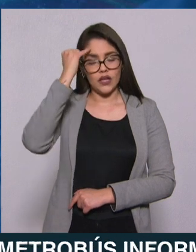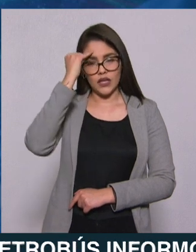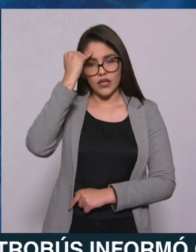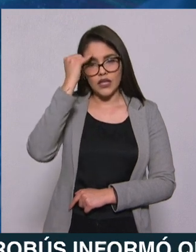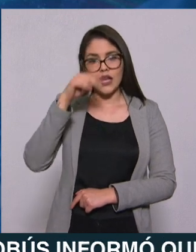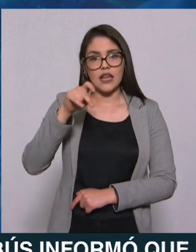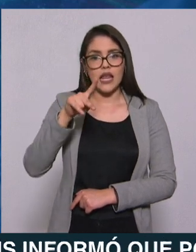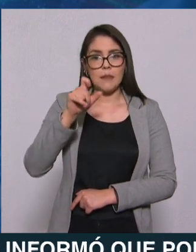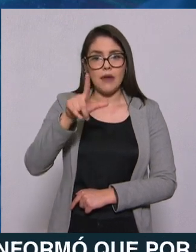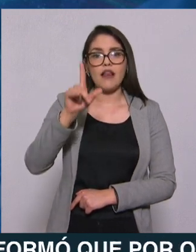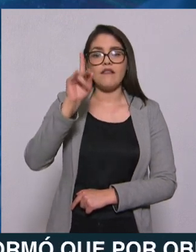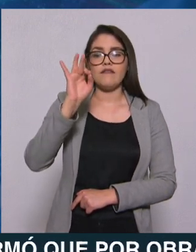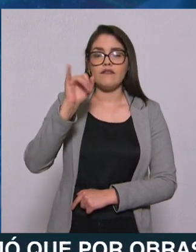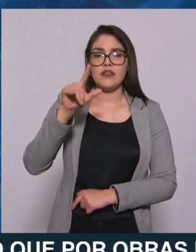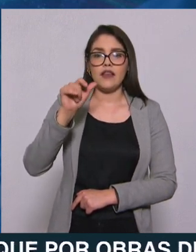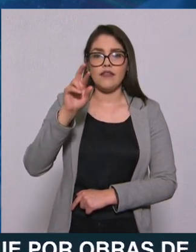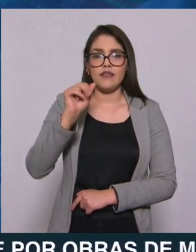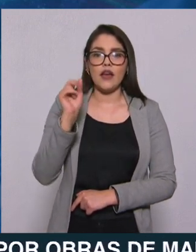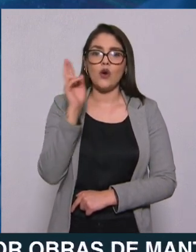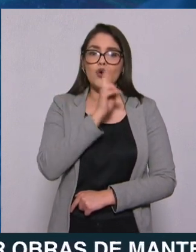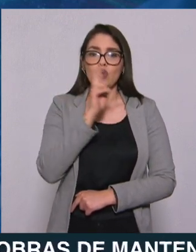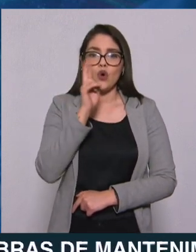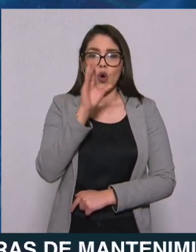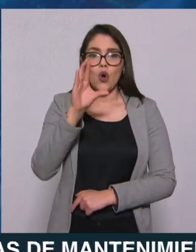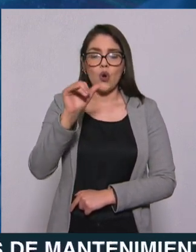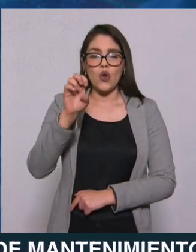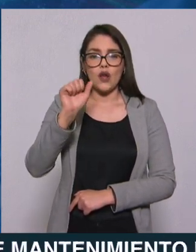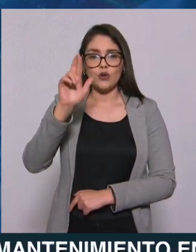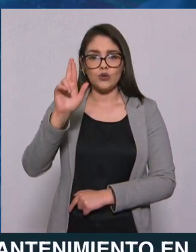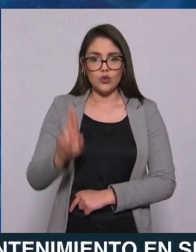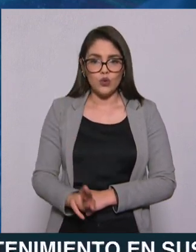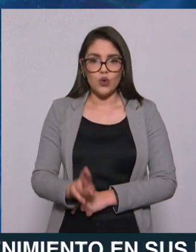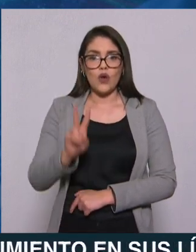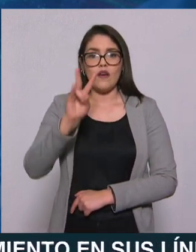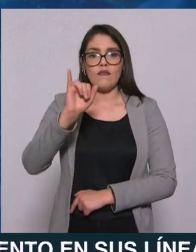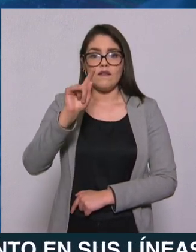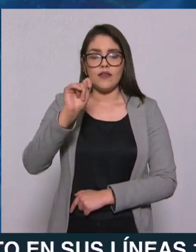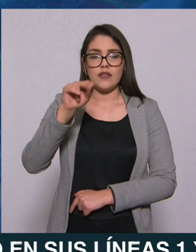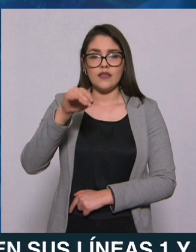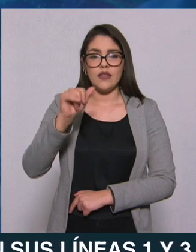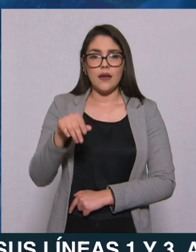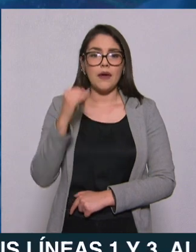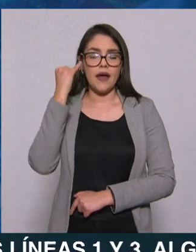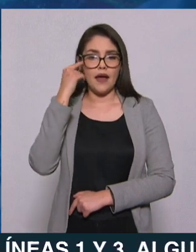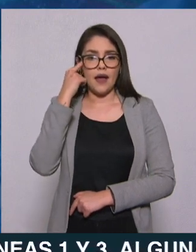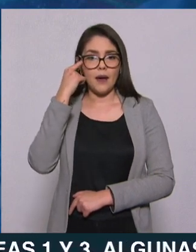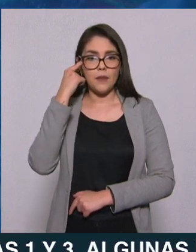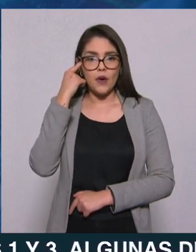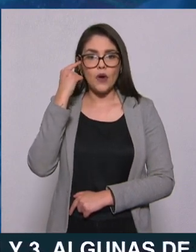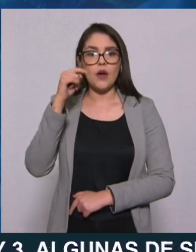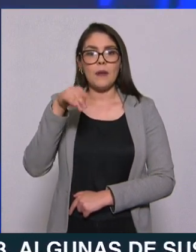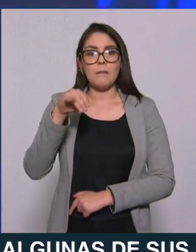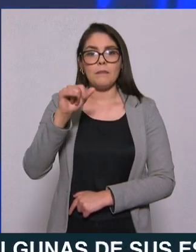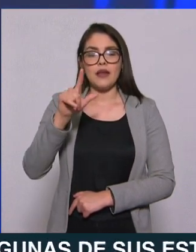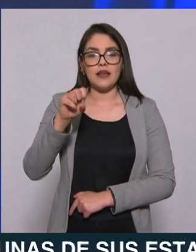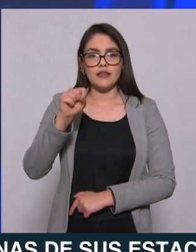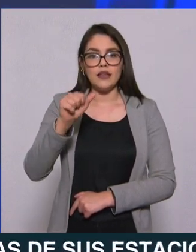Nepal, Finlandia, Rusia, Corea del Sur, Japón, Vietnam, Filipinas, Malasia y